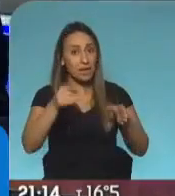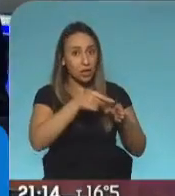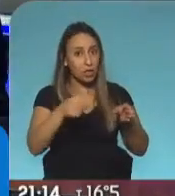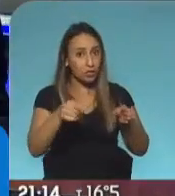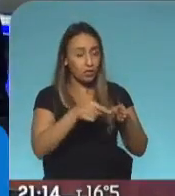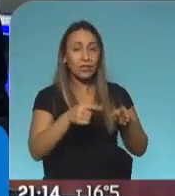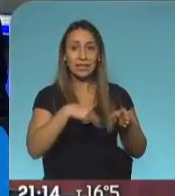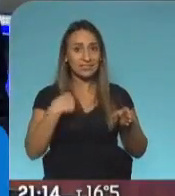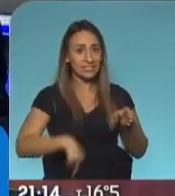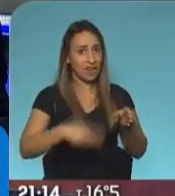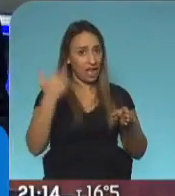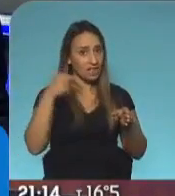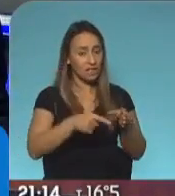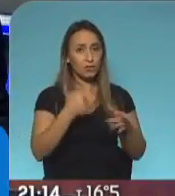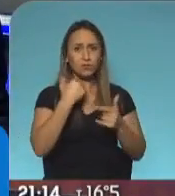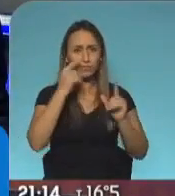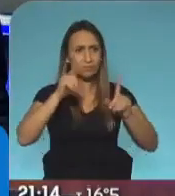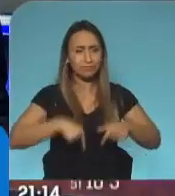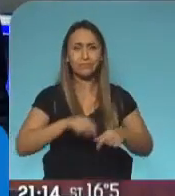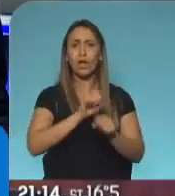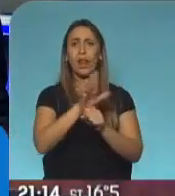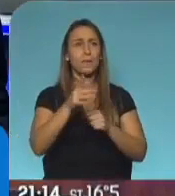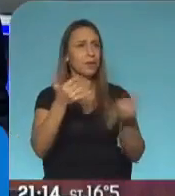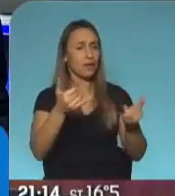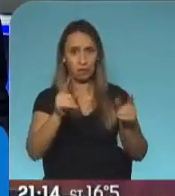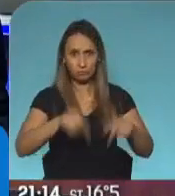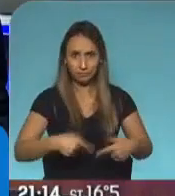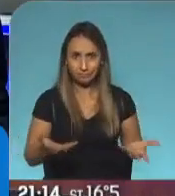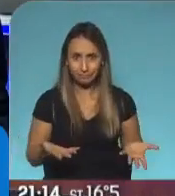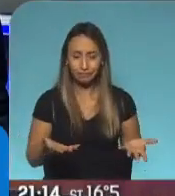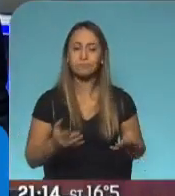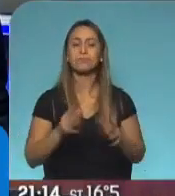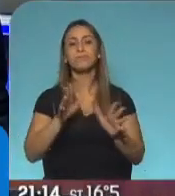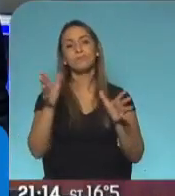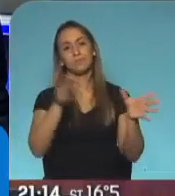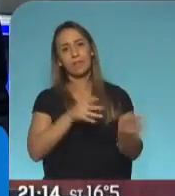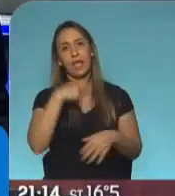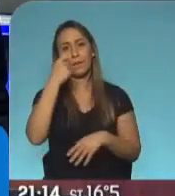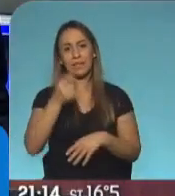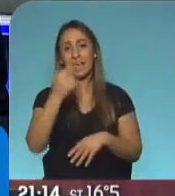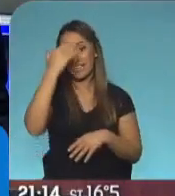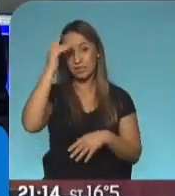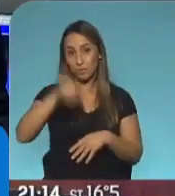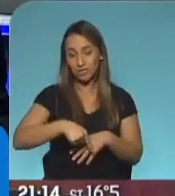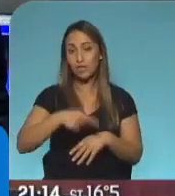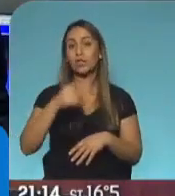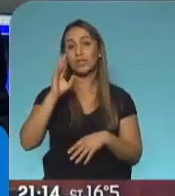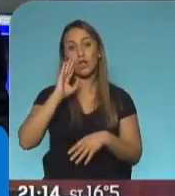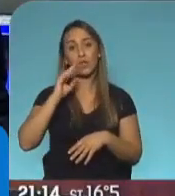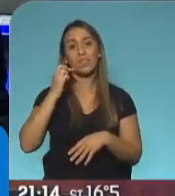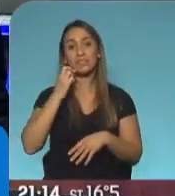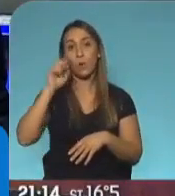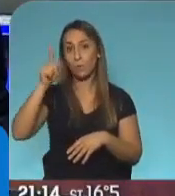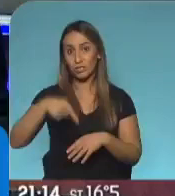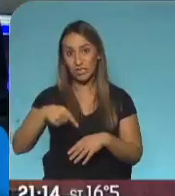tenían detallar sabías no sabían ni qué 'españa 15% a 15% eeuu 19% y